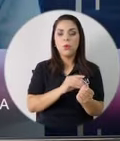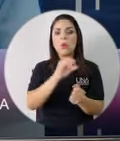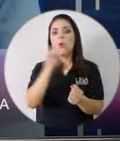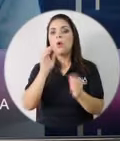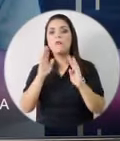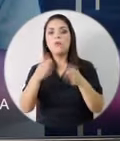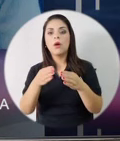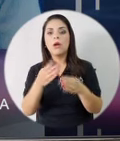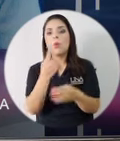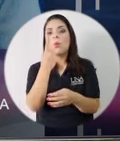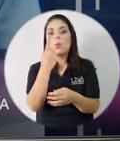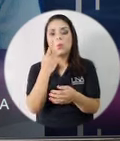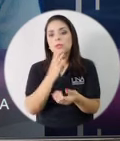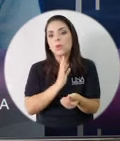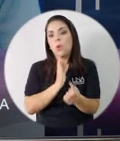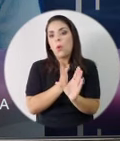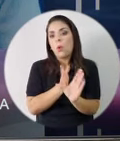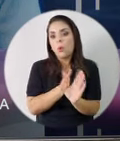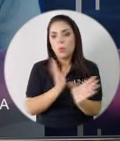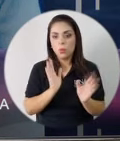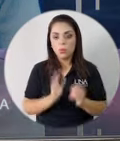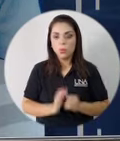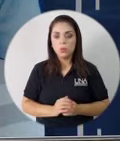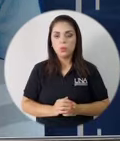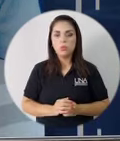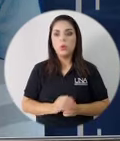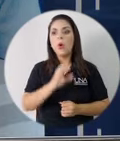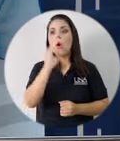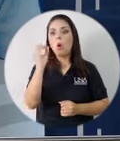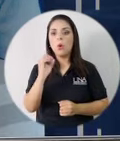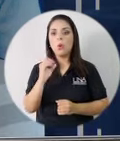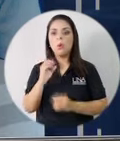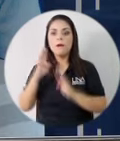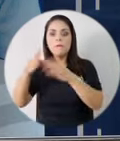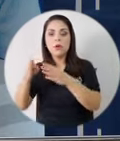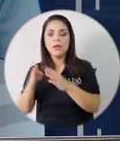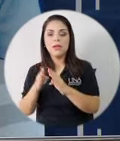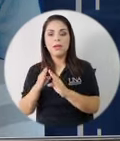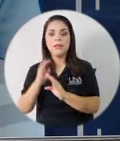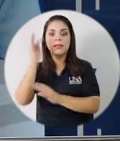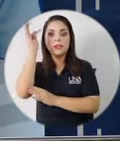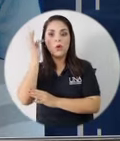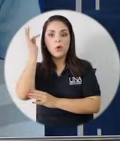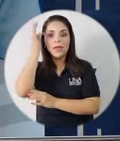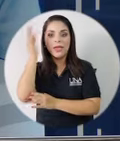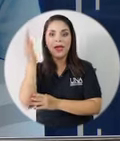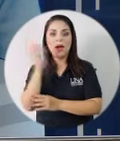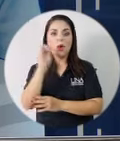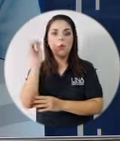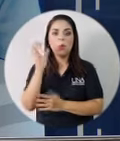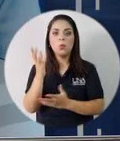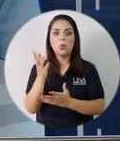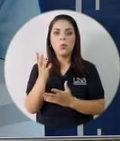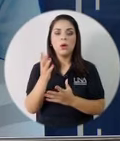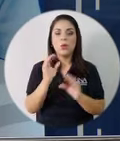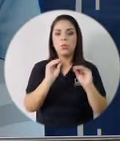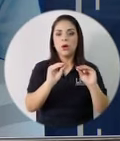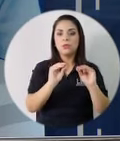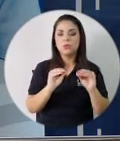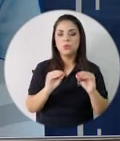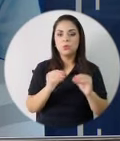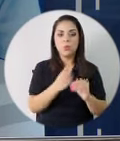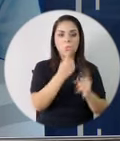médico, un enfoque desde la psicología, o un enfoque desde la teología, o un enfoque desde